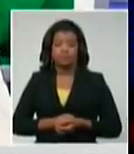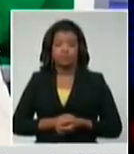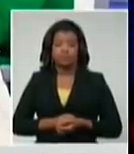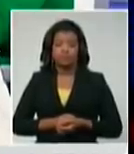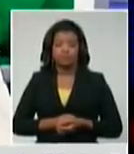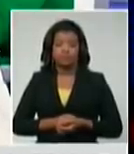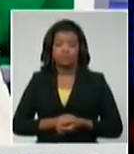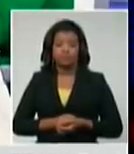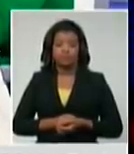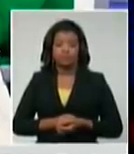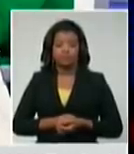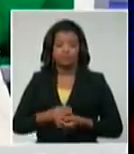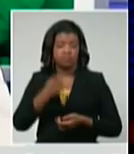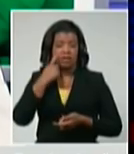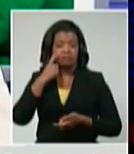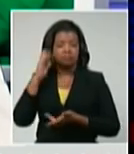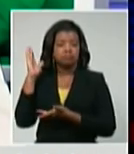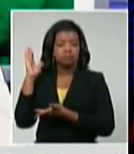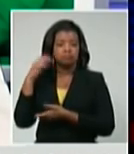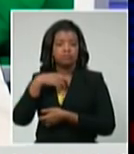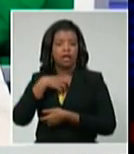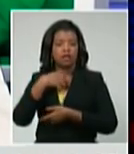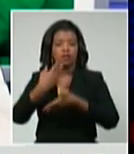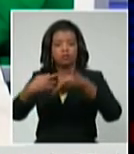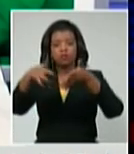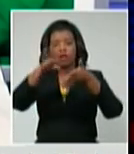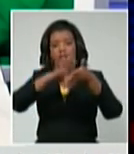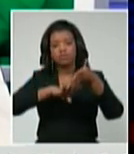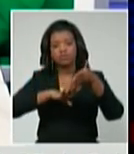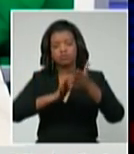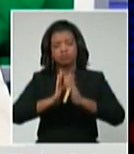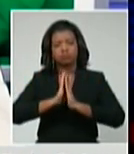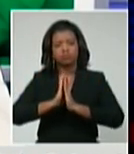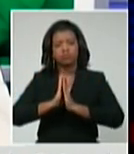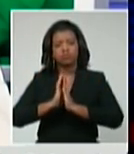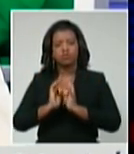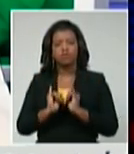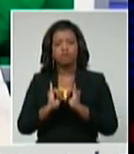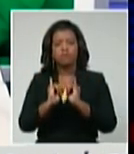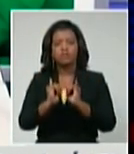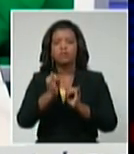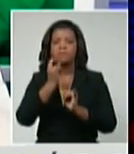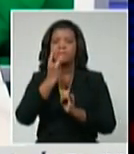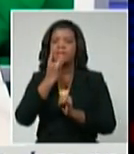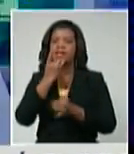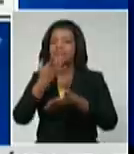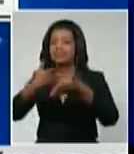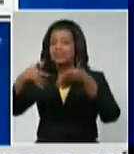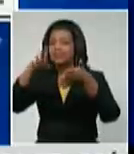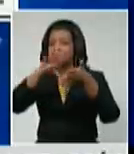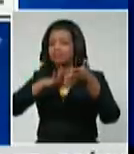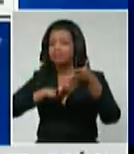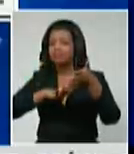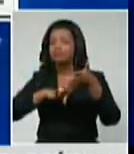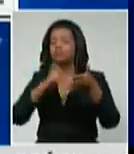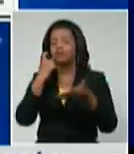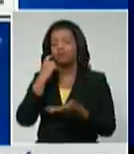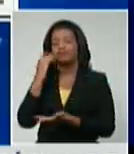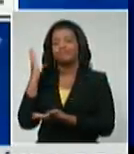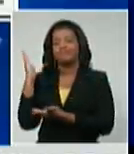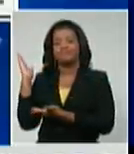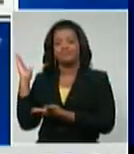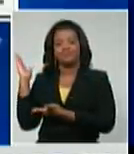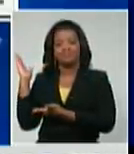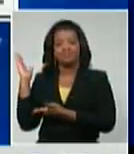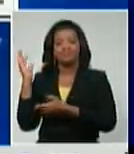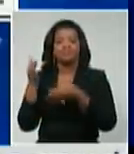el gráfico, como digo yo, de las barras verdes, que nos puede ilustrar cómo se ha